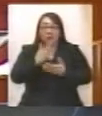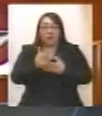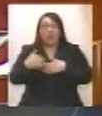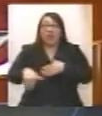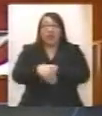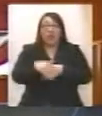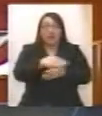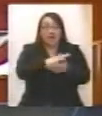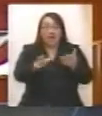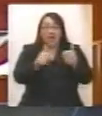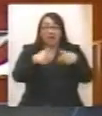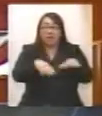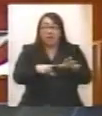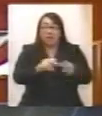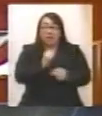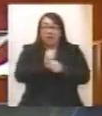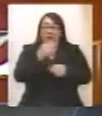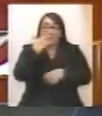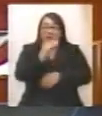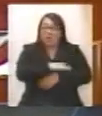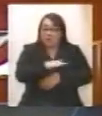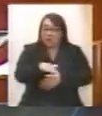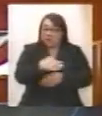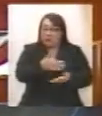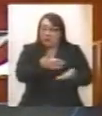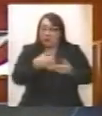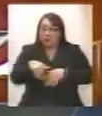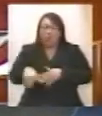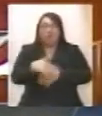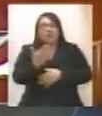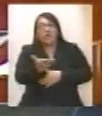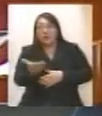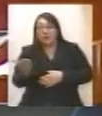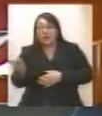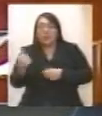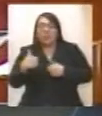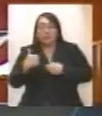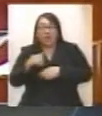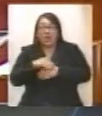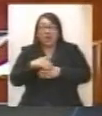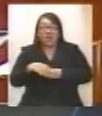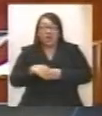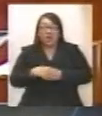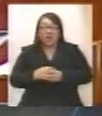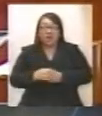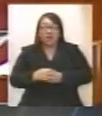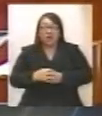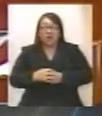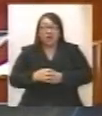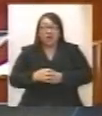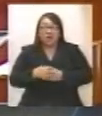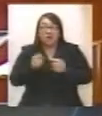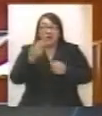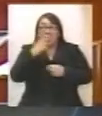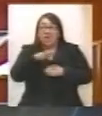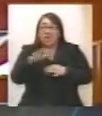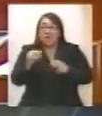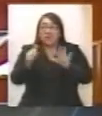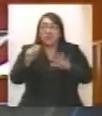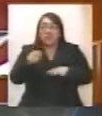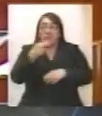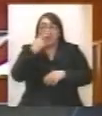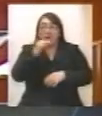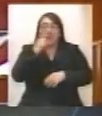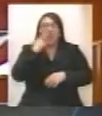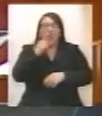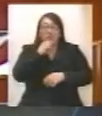calle, es decir, de trabajo infantil, mendicidad, vida en calle y explotación sexual, de 6.000 niñas,